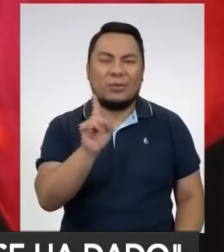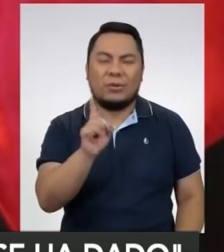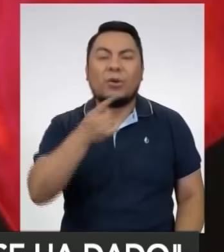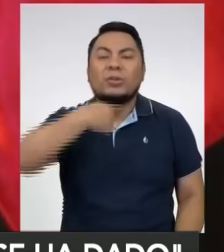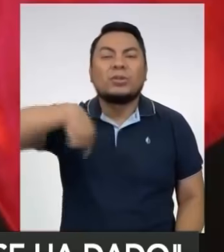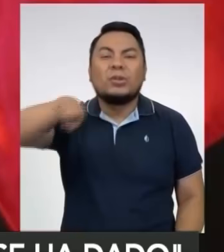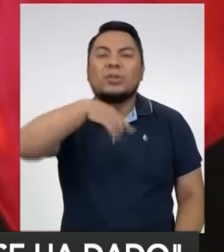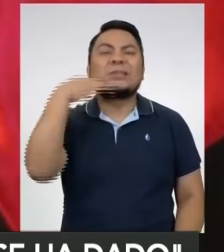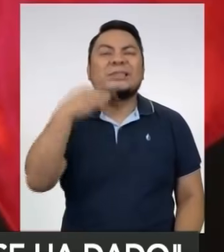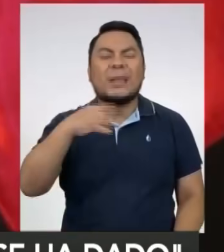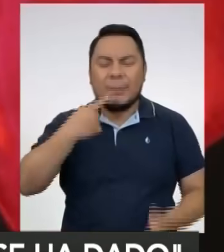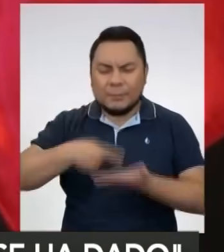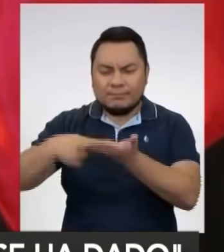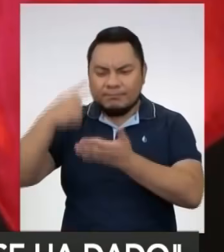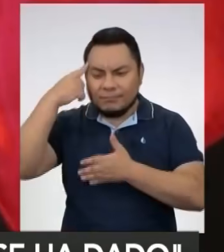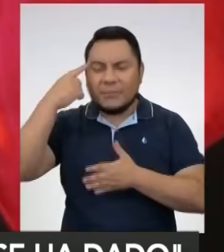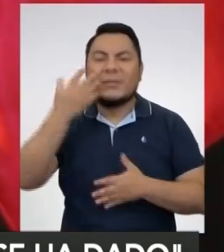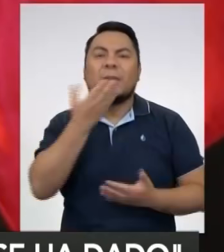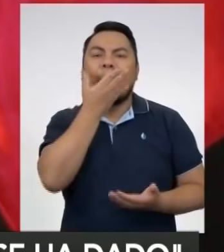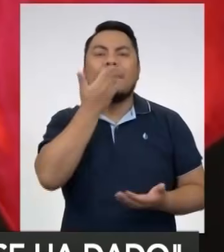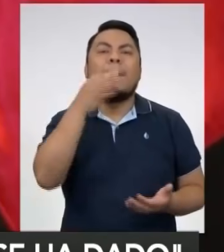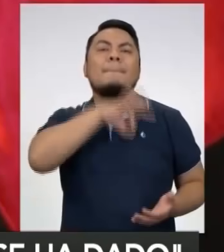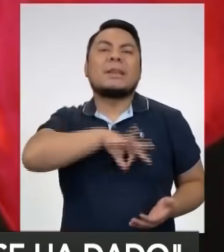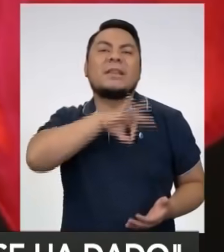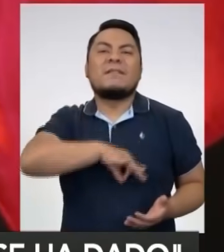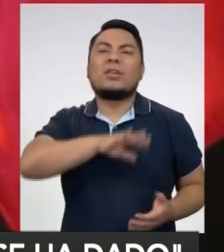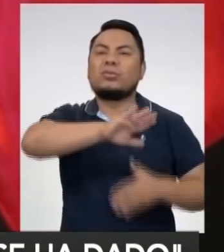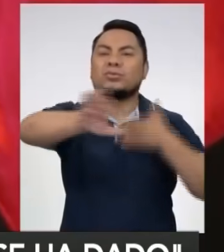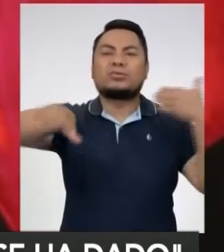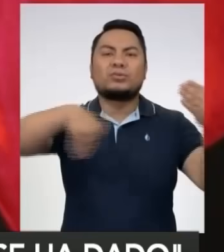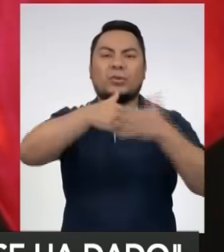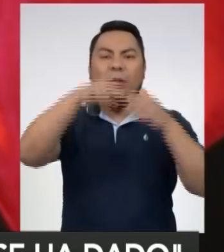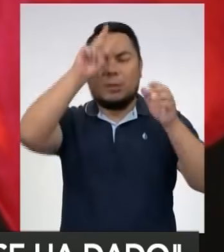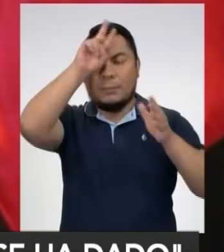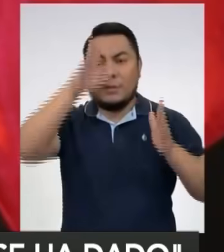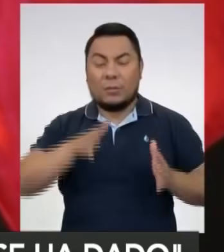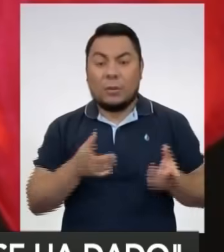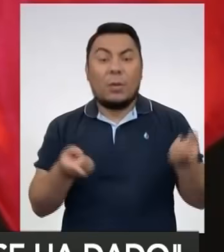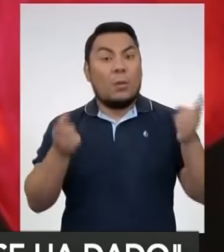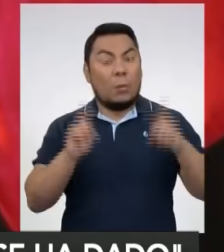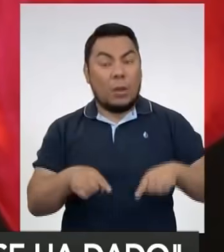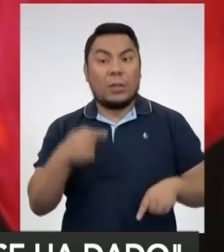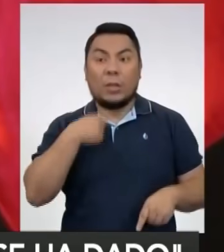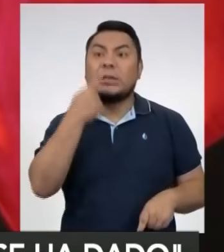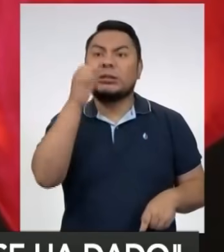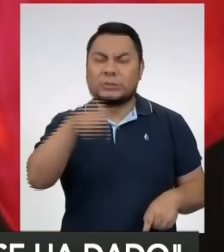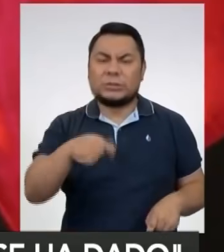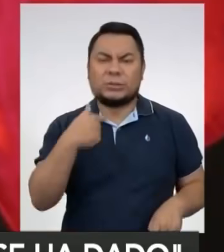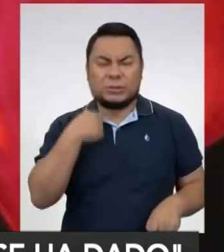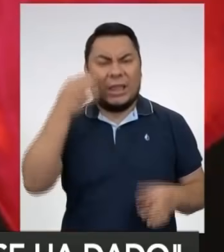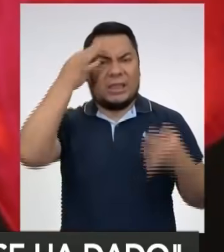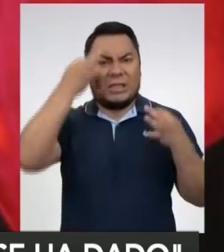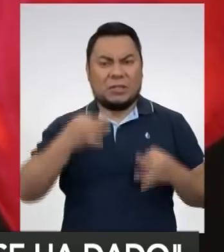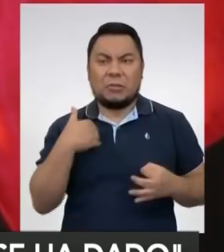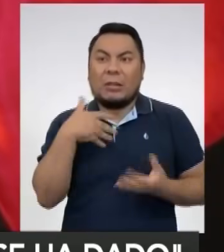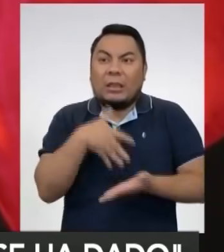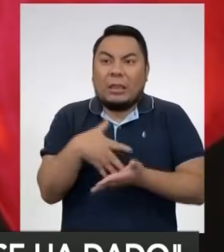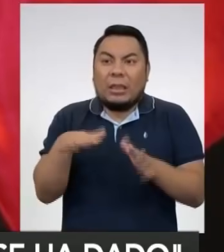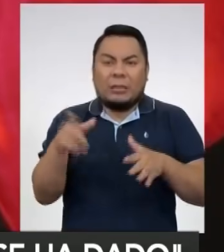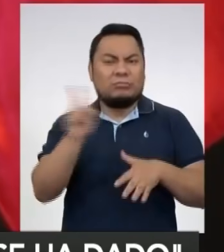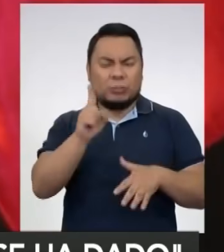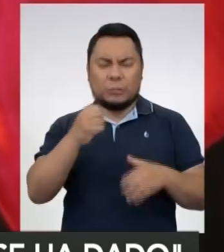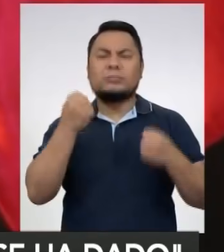tomado es en beneficio de todos los peruanos. Y cuando hemos tenido que hacerlo, no nos ha temblado la mano para tomar decisiones